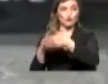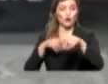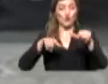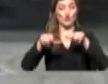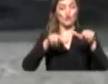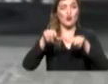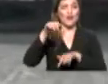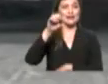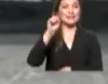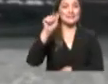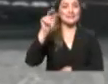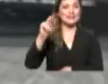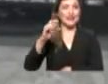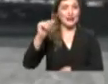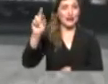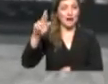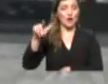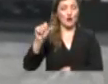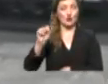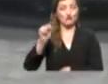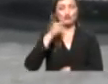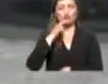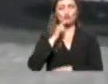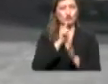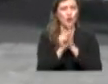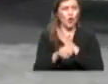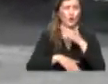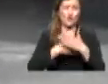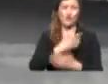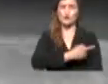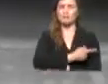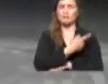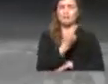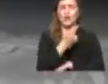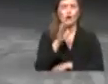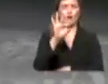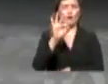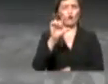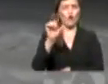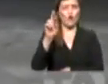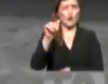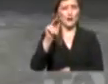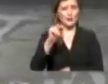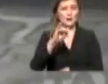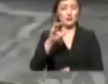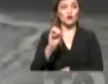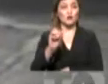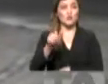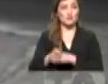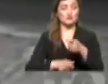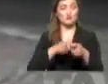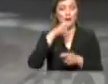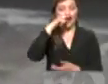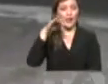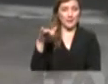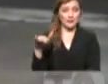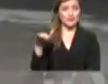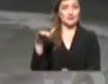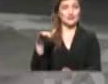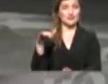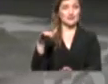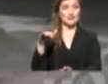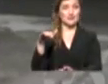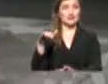de San Carlos, en donde denuncia que todos los días en la calle Florencio Espinosa y Carlos B, los vendedores de cilindro de gas